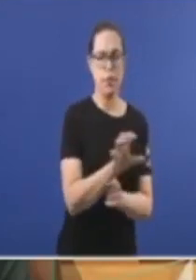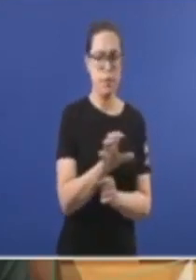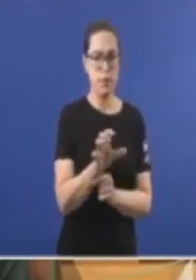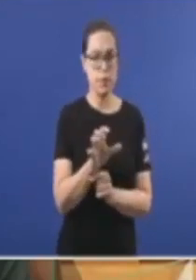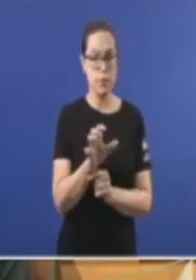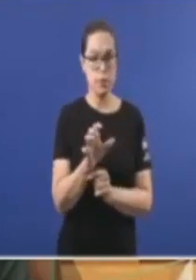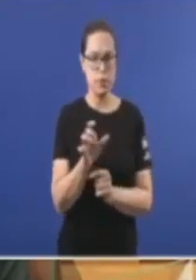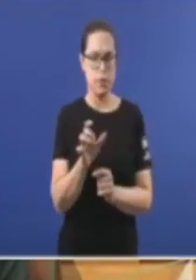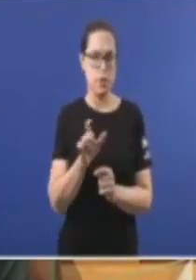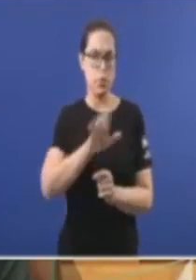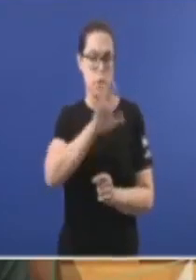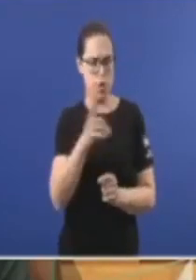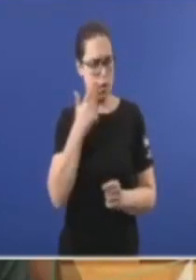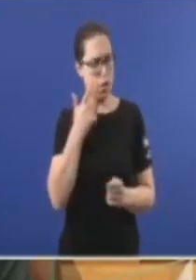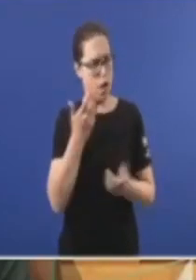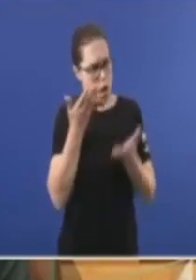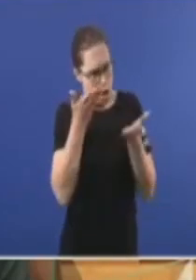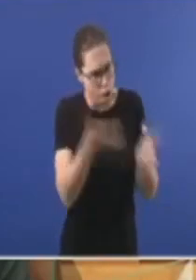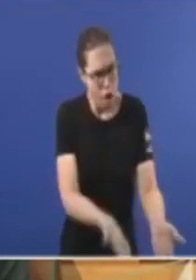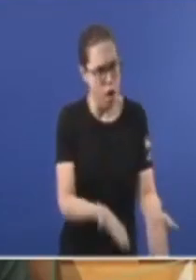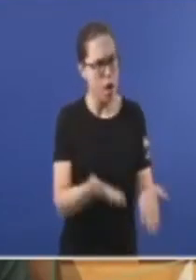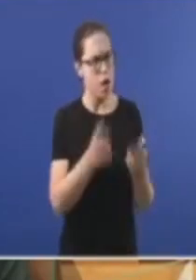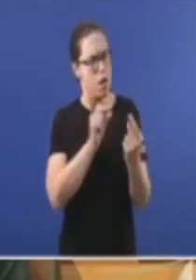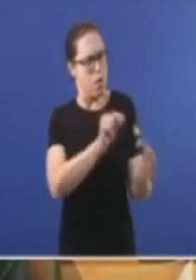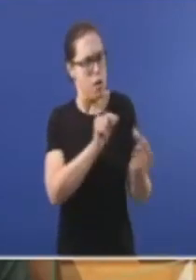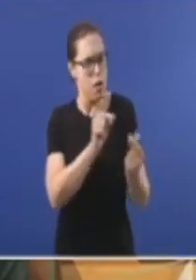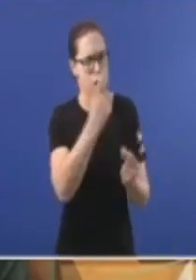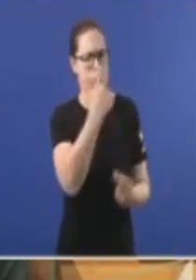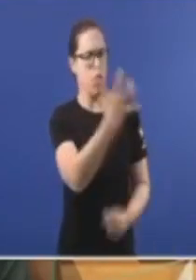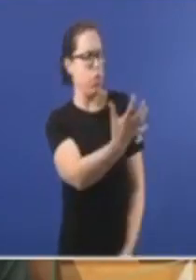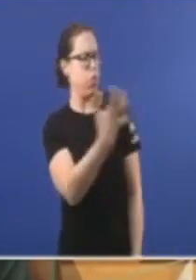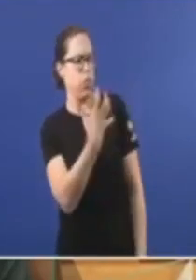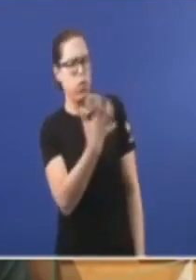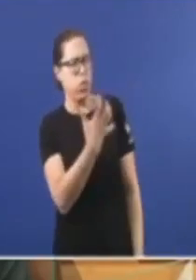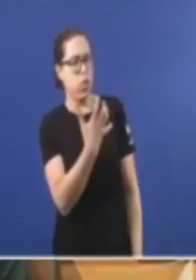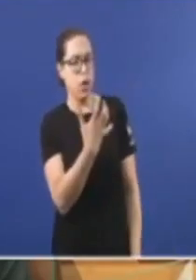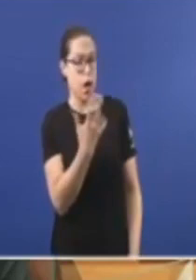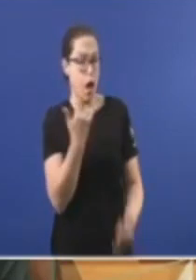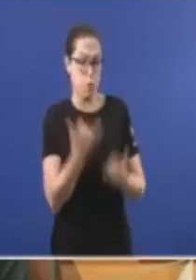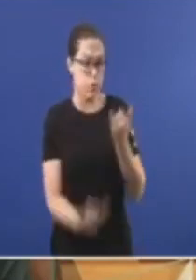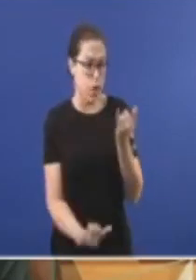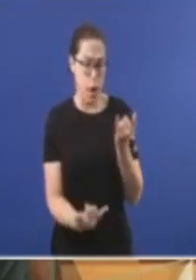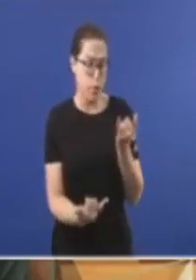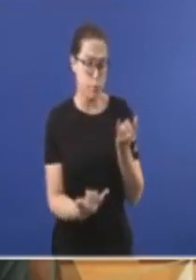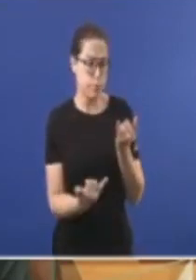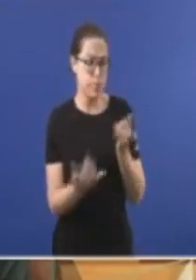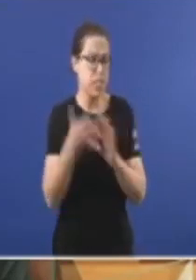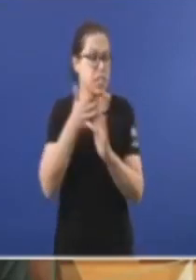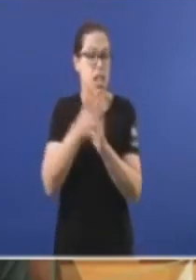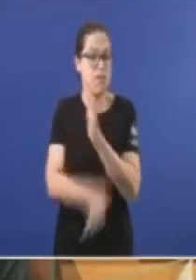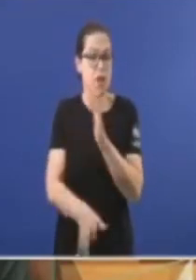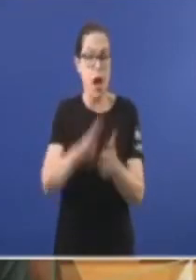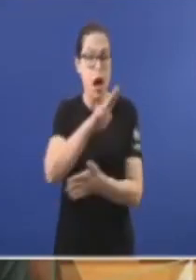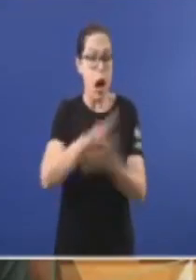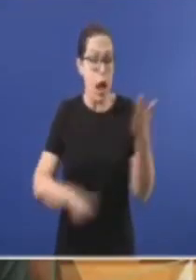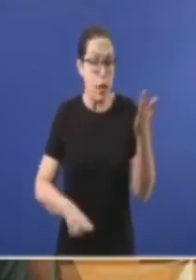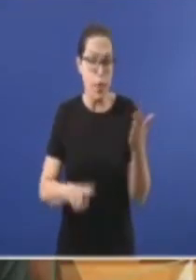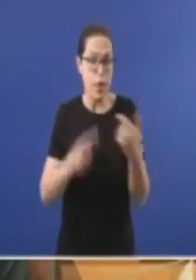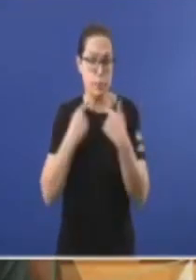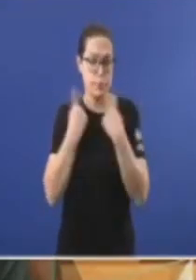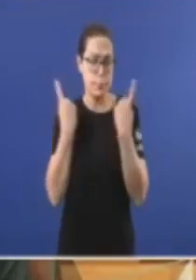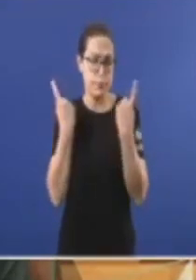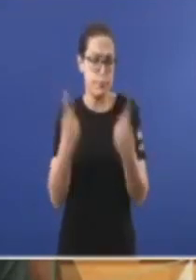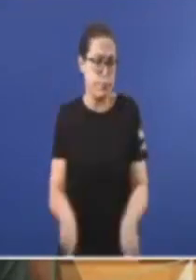man tendida que lle damos desde o BNG, por desgracia, o que nos pode a conducir é a que Galiza perda tamén ese tren. E iso